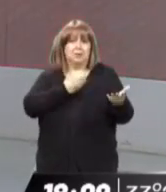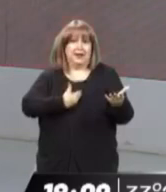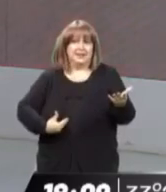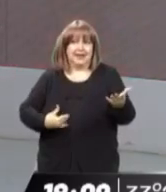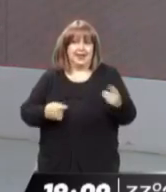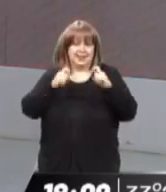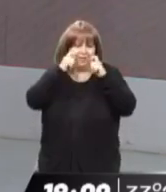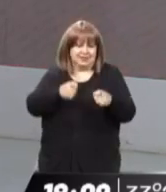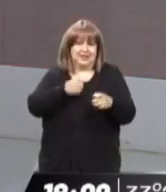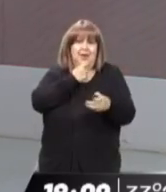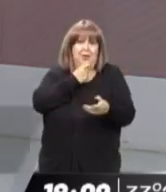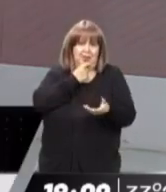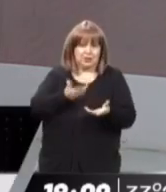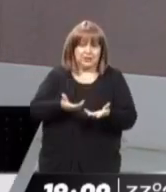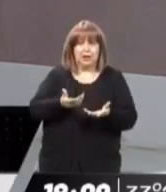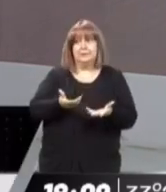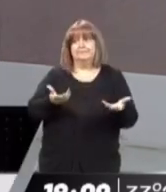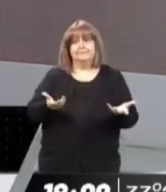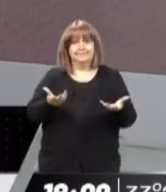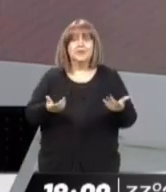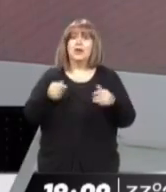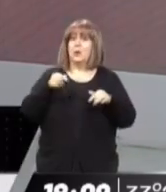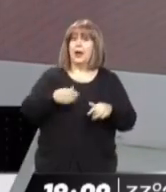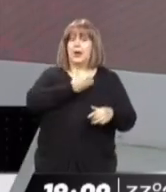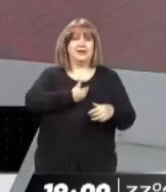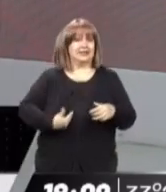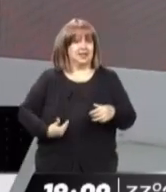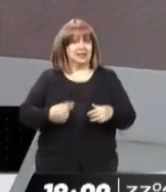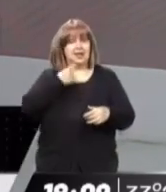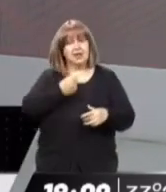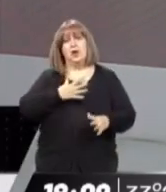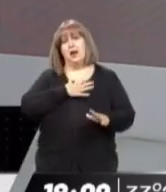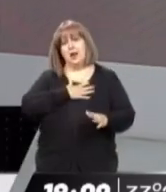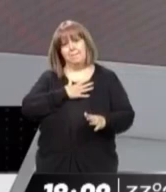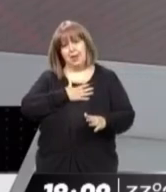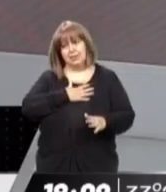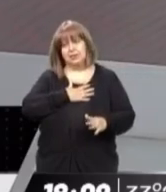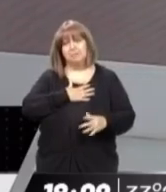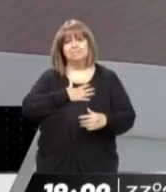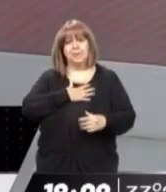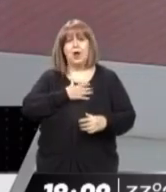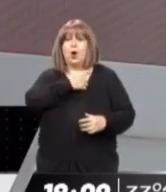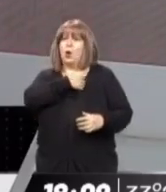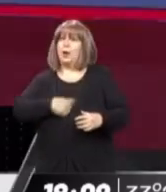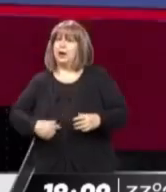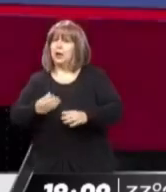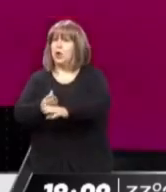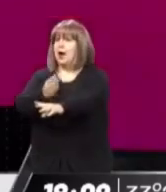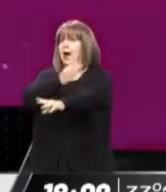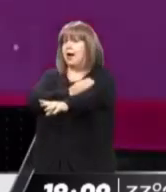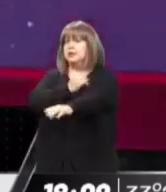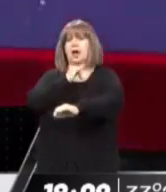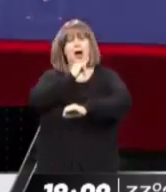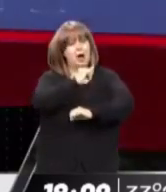presidente obviamente hiciera alusión a esto. Exactamente, bueno, el presidente dijo que lo lamentaba. El gobernador sostuvo desde antes que él llegara cuáles